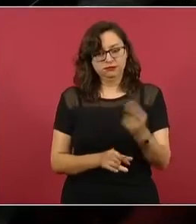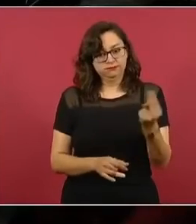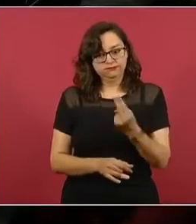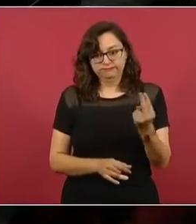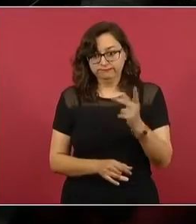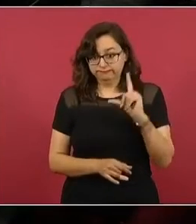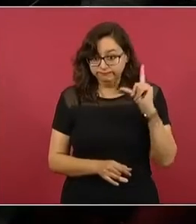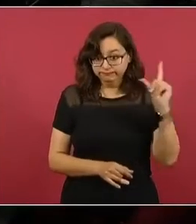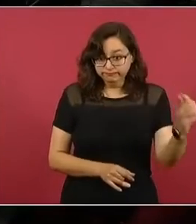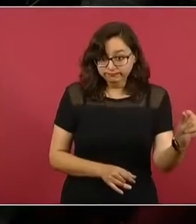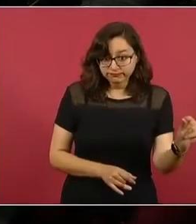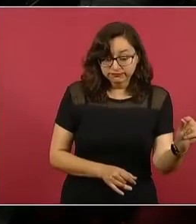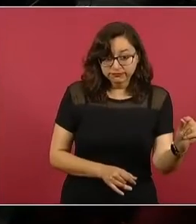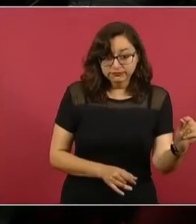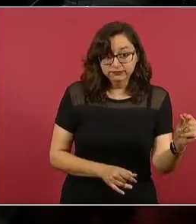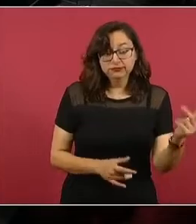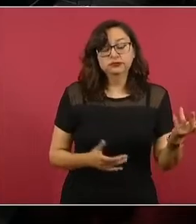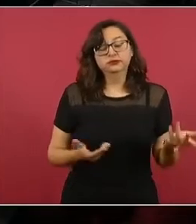y